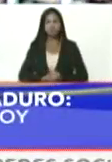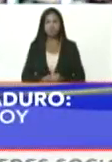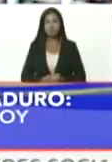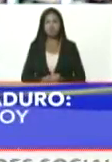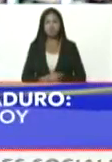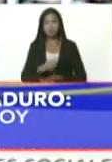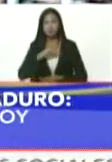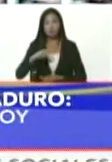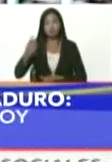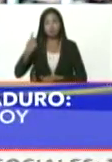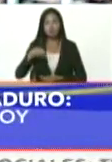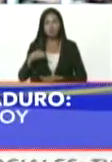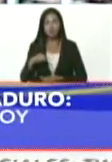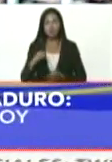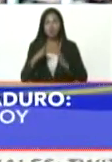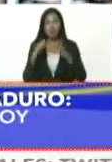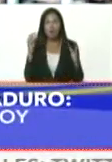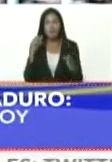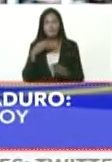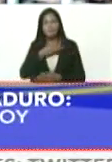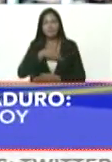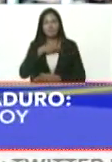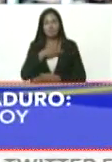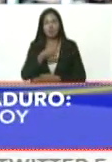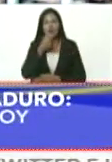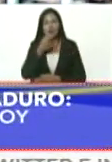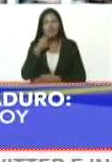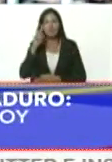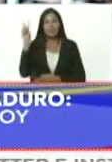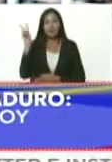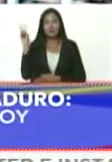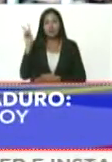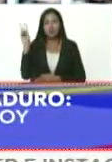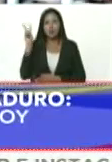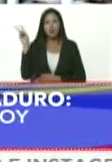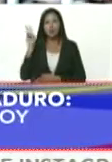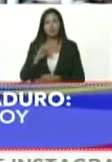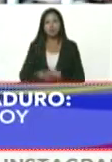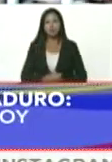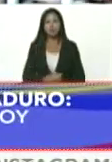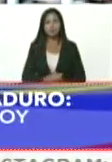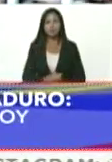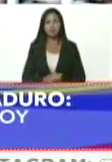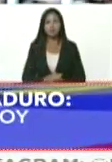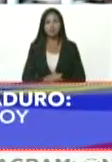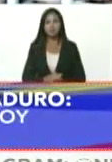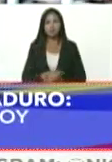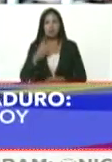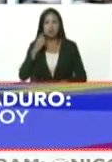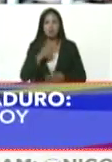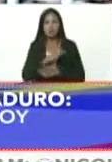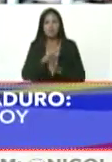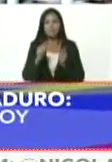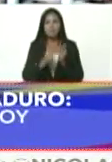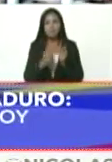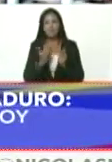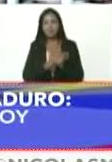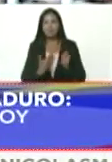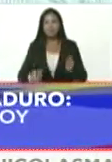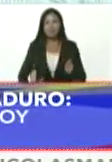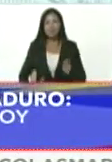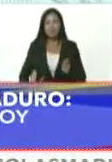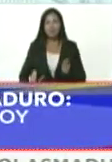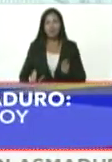Tenemos la gran misión Venezuela Bella. Dele esta orden, señora vicepresidenta Jacqueline